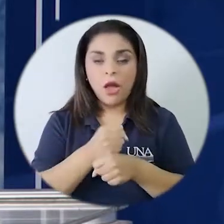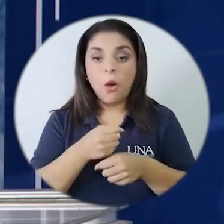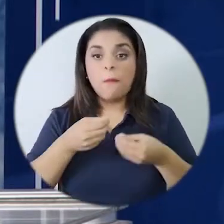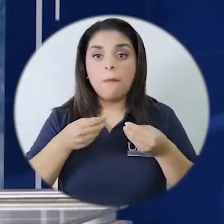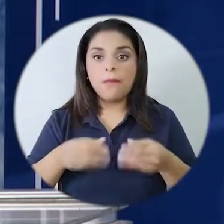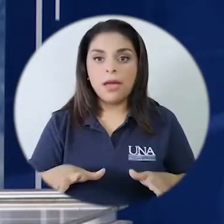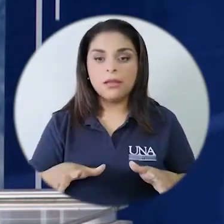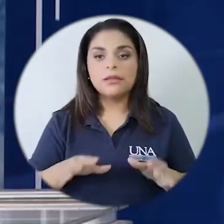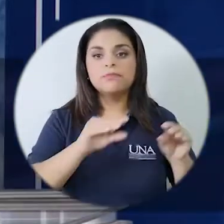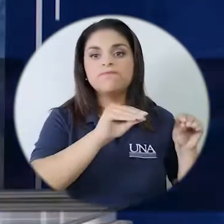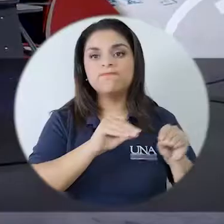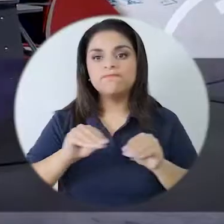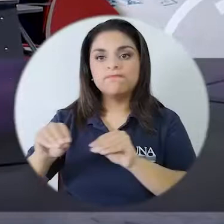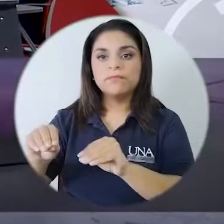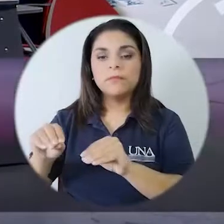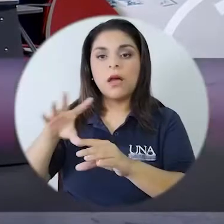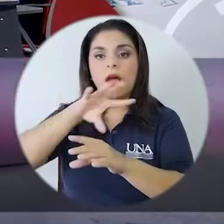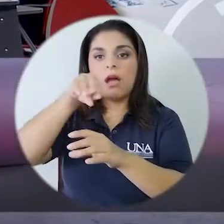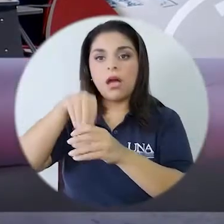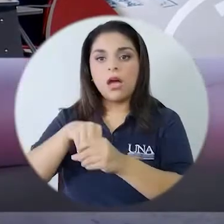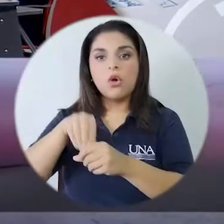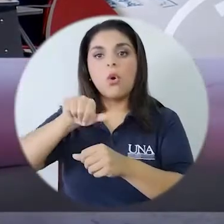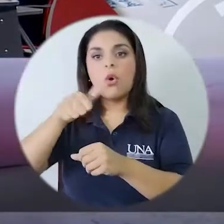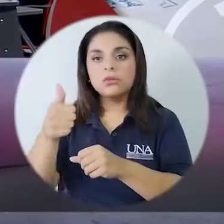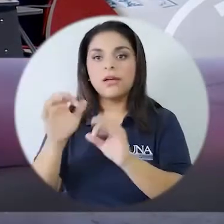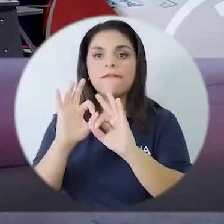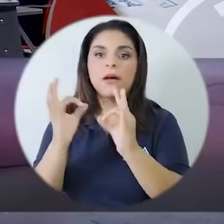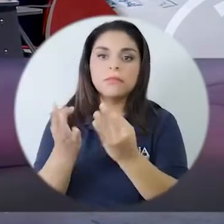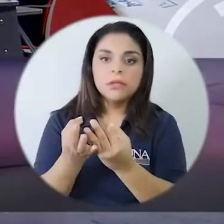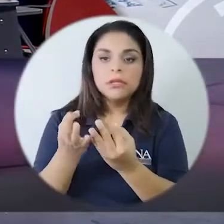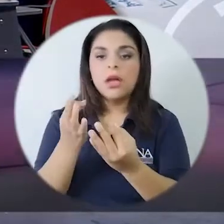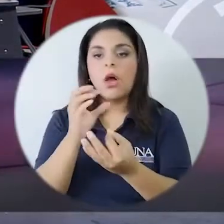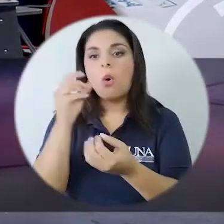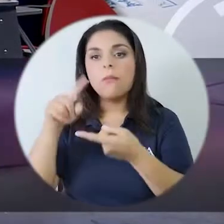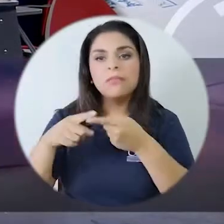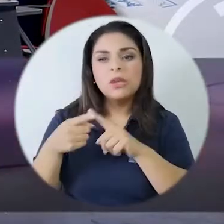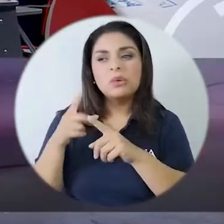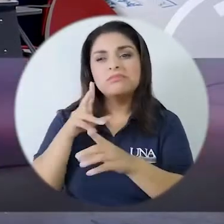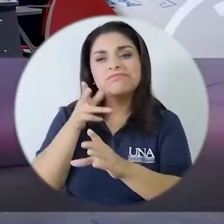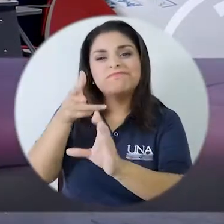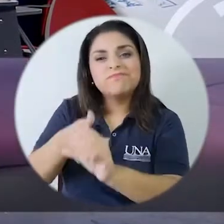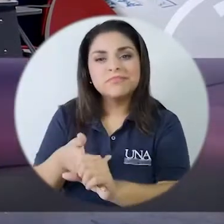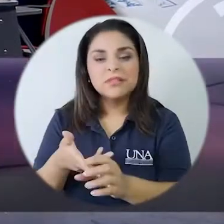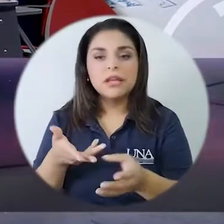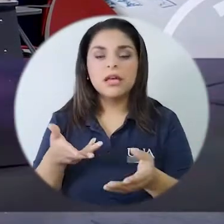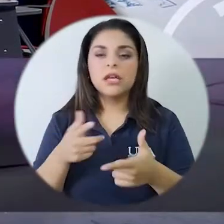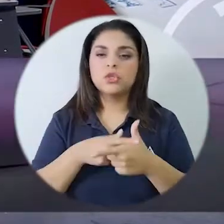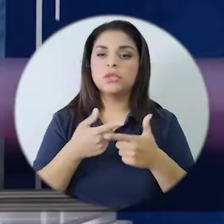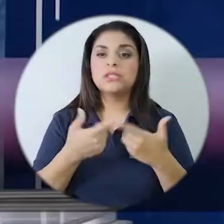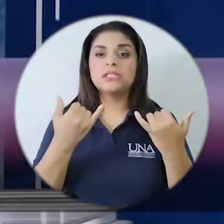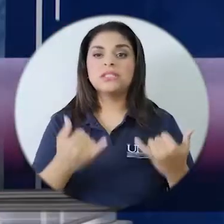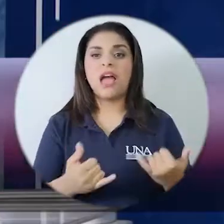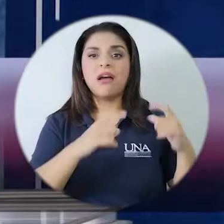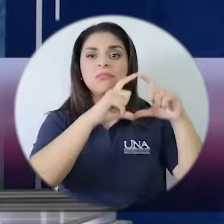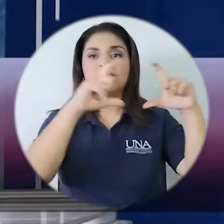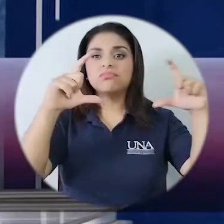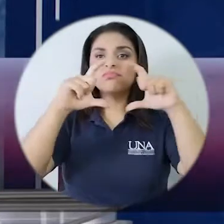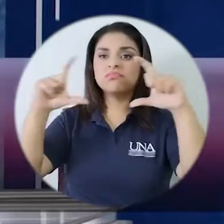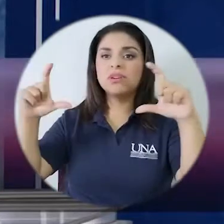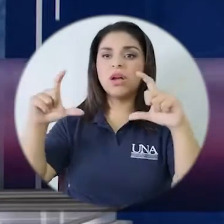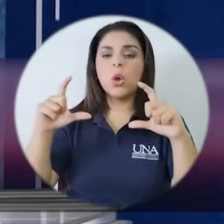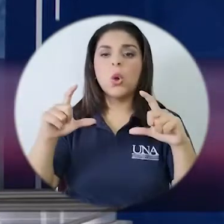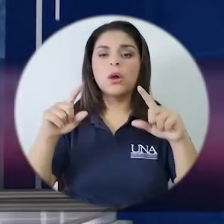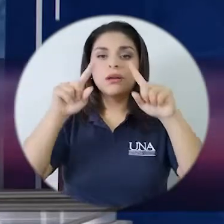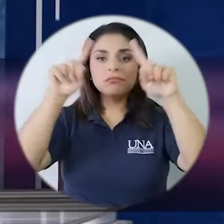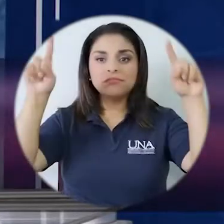tuvo que trasladarse a vivir con otros familiares o amistades, ¿verdad? Entonces, No solo ves rótulos de se alquila o en todos los